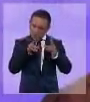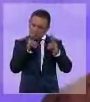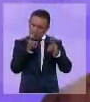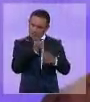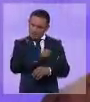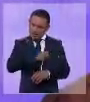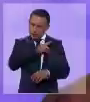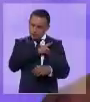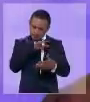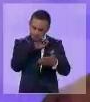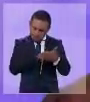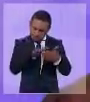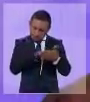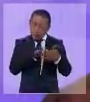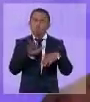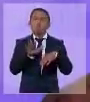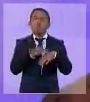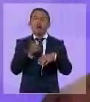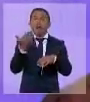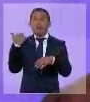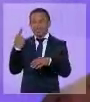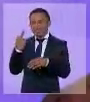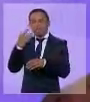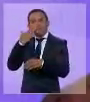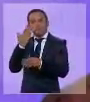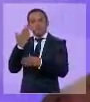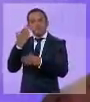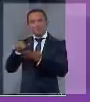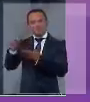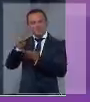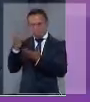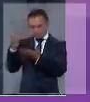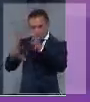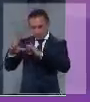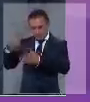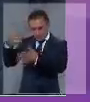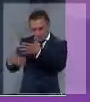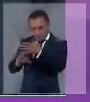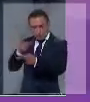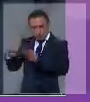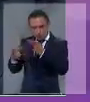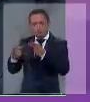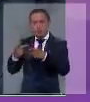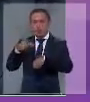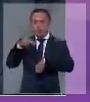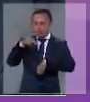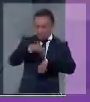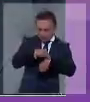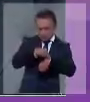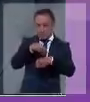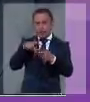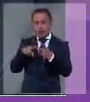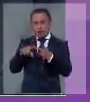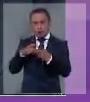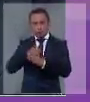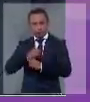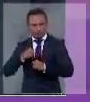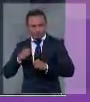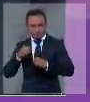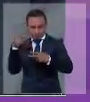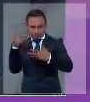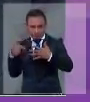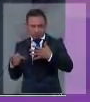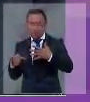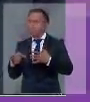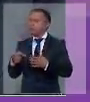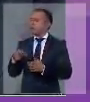nos habían llegado preguntas que repetían instituciones públicas, medicina, obesidad. Y me encontré que usted propone garantizar